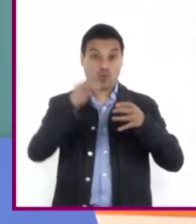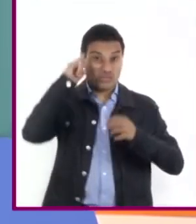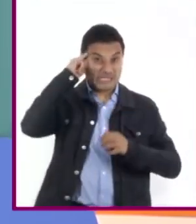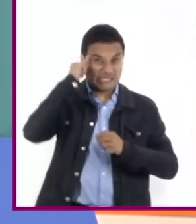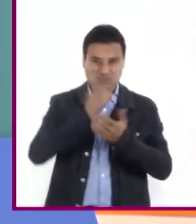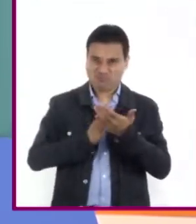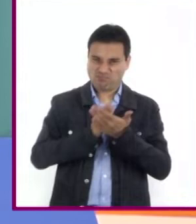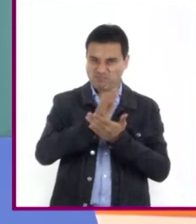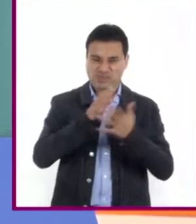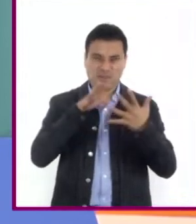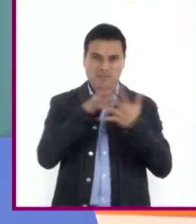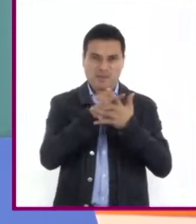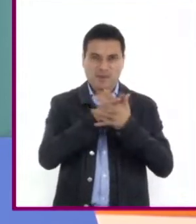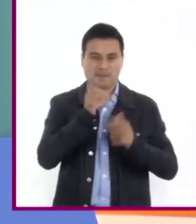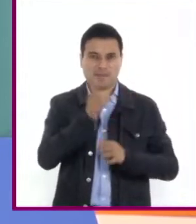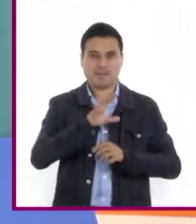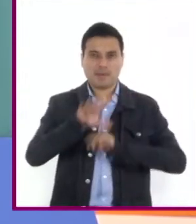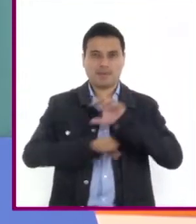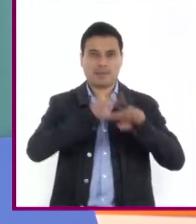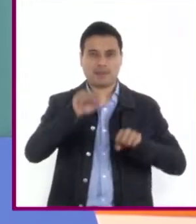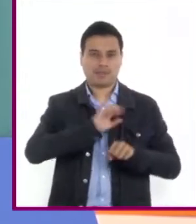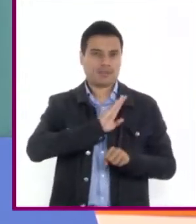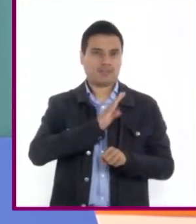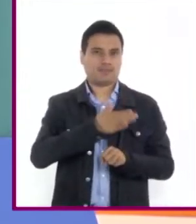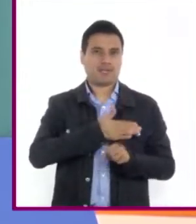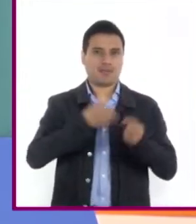grandes territorios para la corona española.